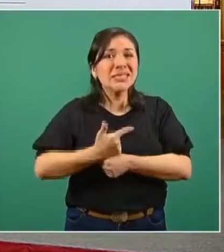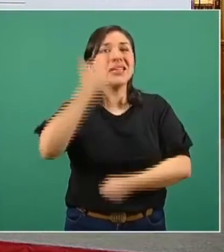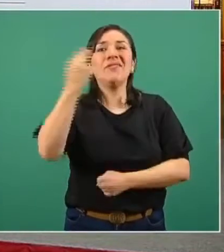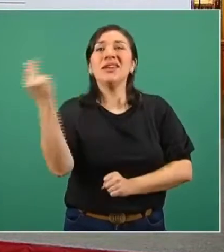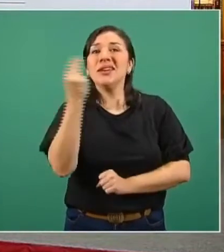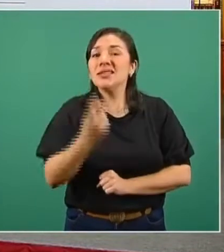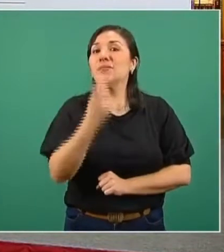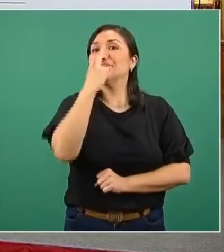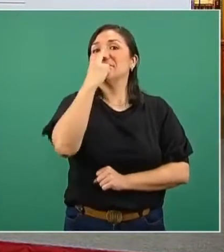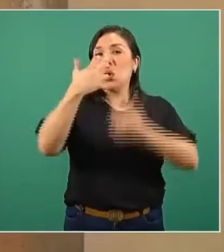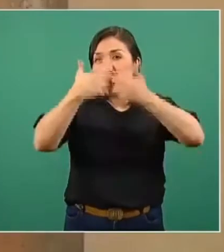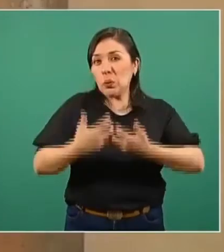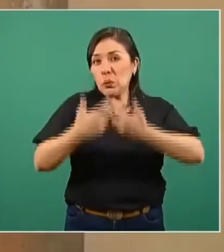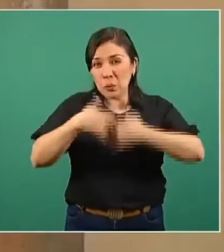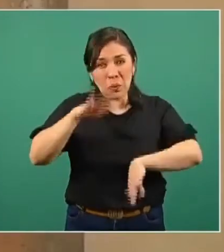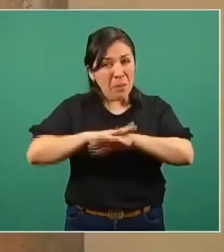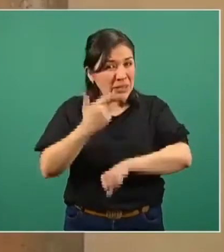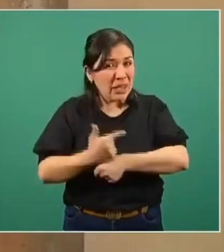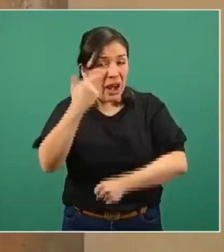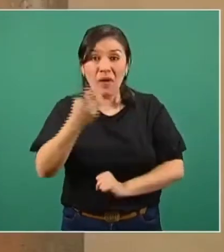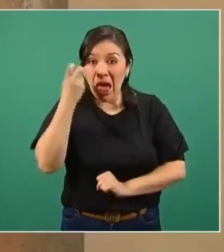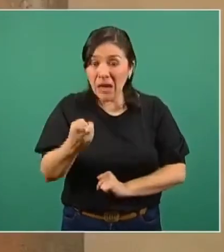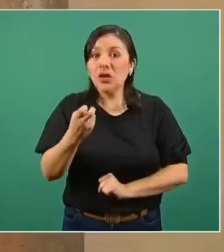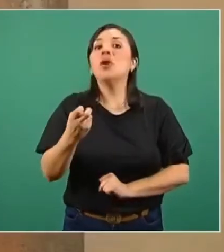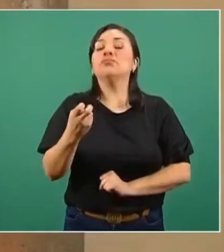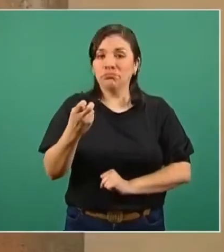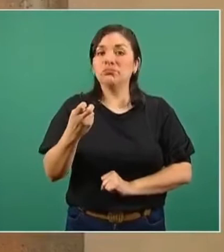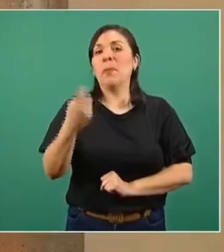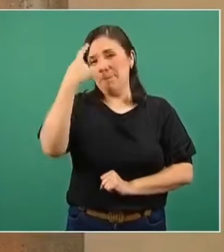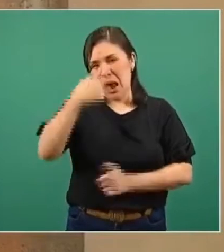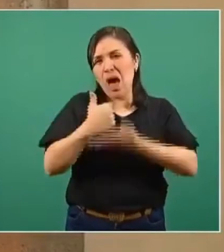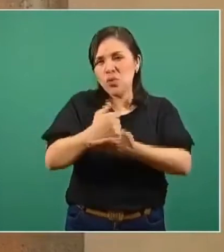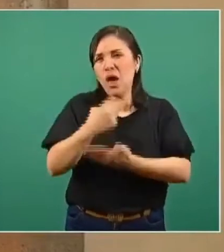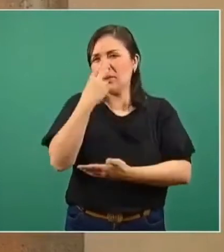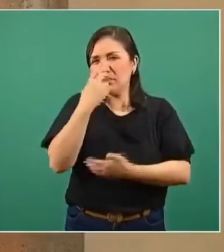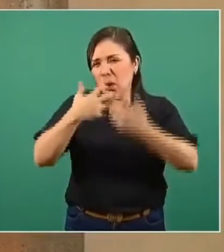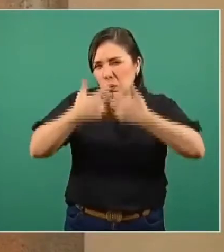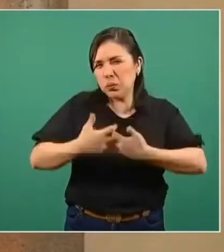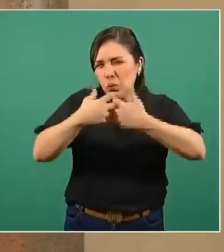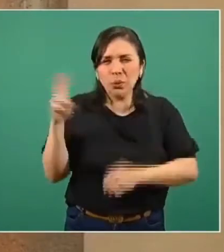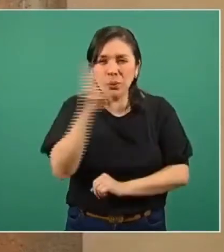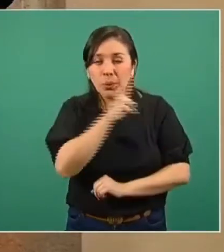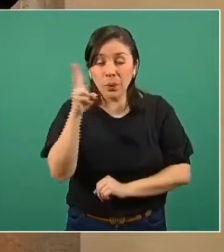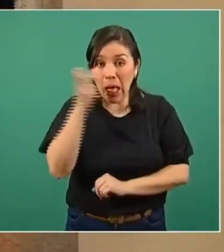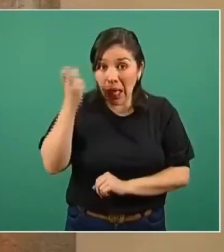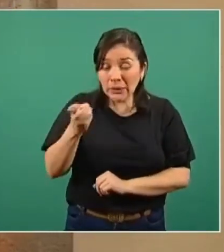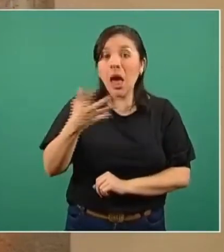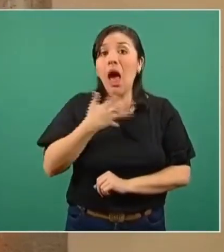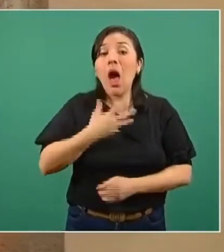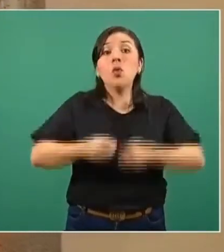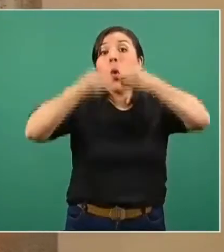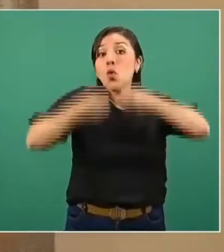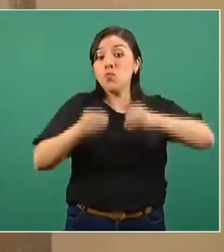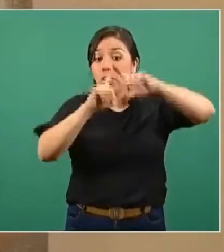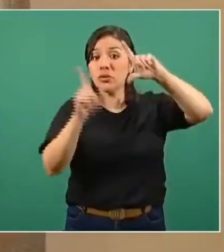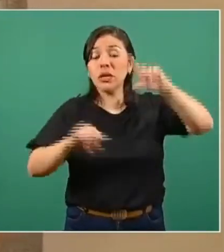con capacidad para cuidados críticos, esto quiere decir con un ventilador, con un respirador mecánico, tenemos una ocupación